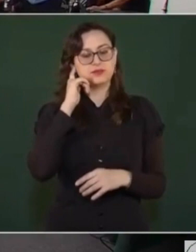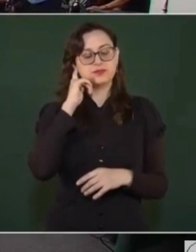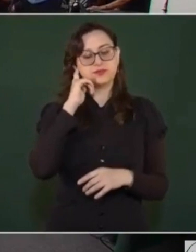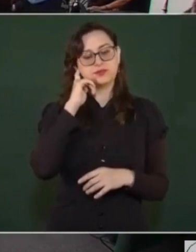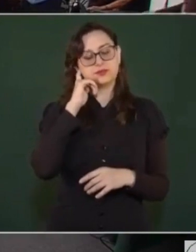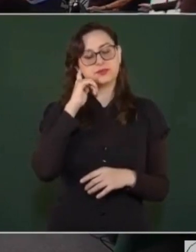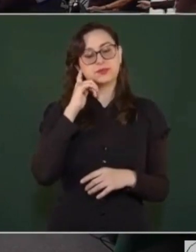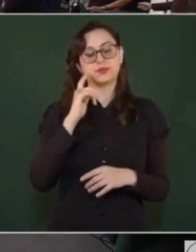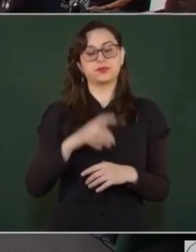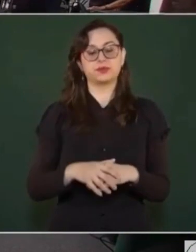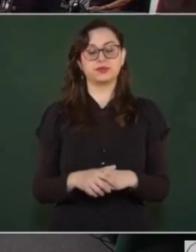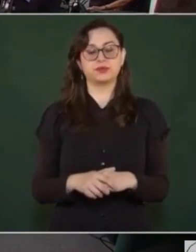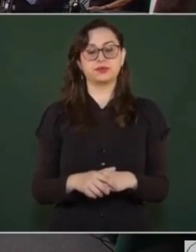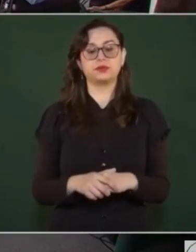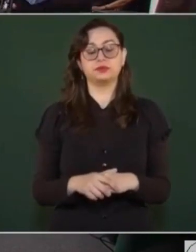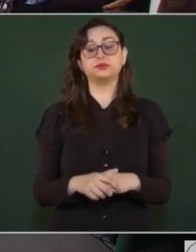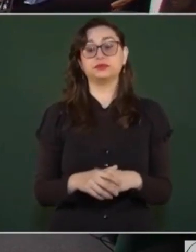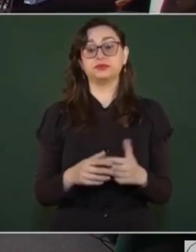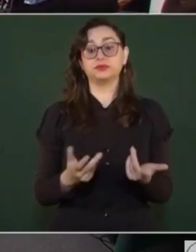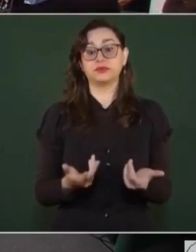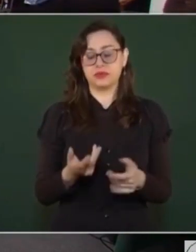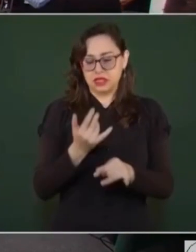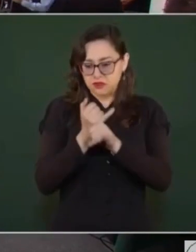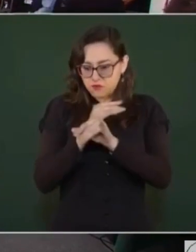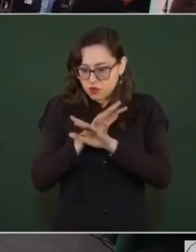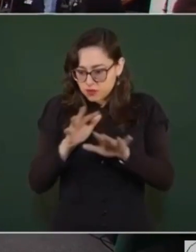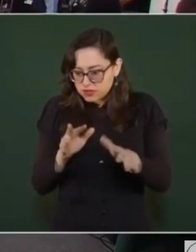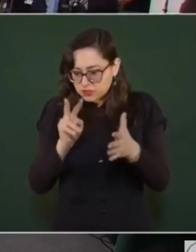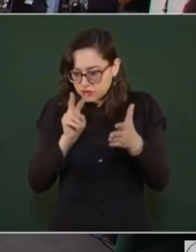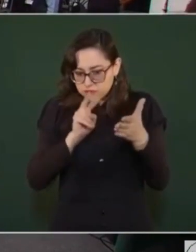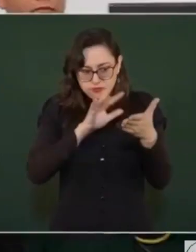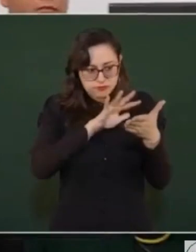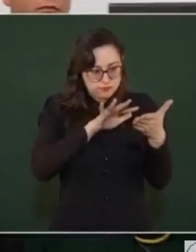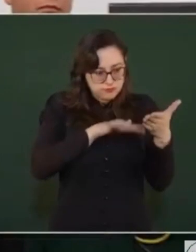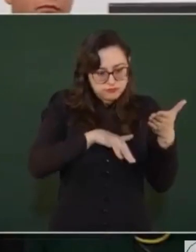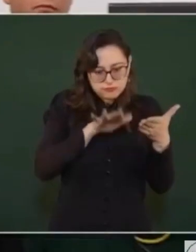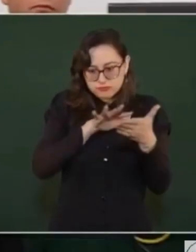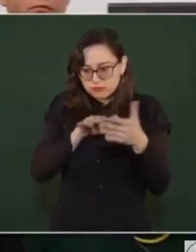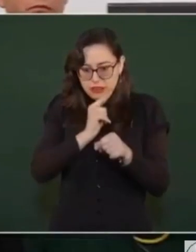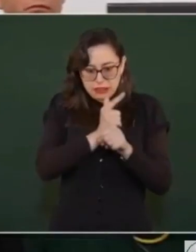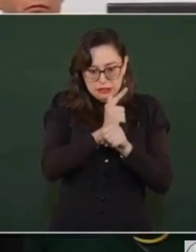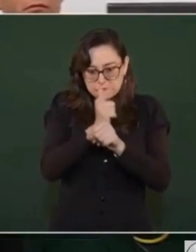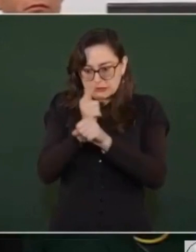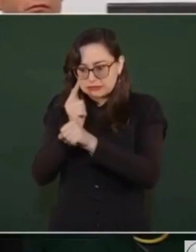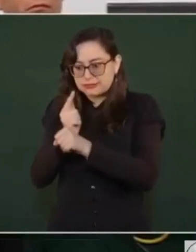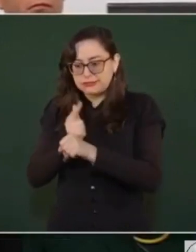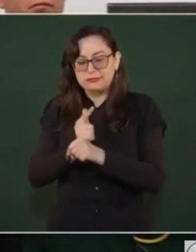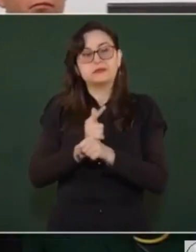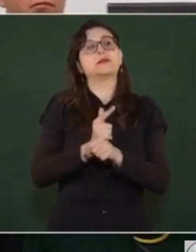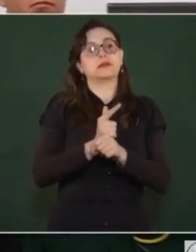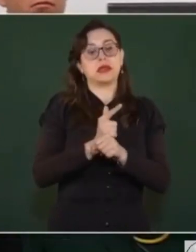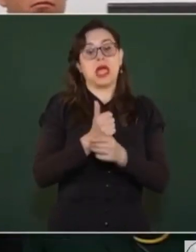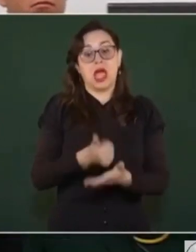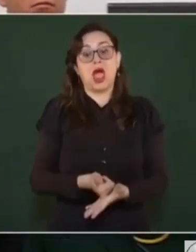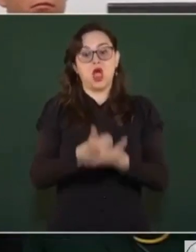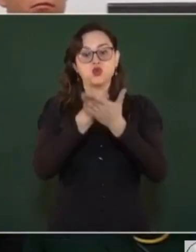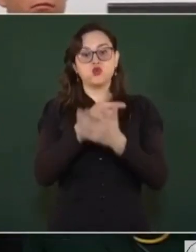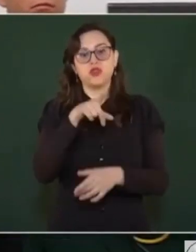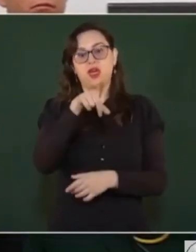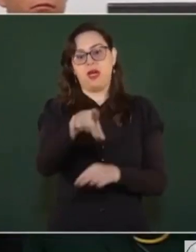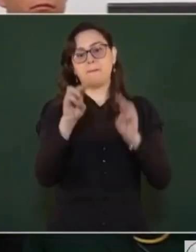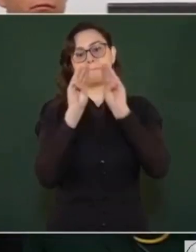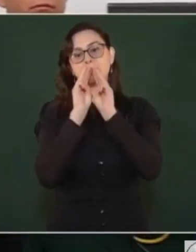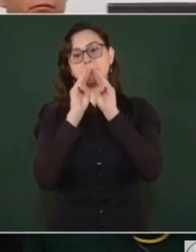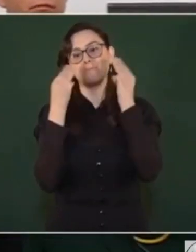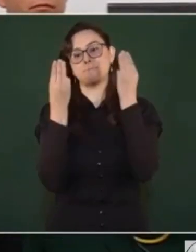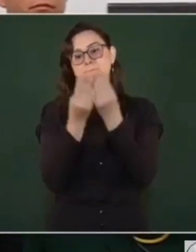Esta información, pues al final acabó siendo parte de esta alianza de Genaro García Luna